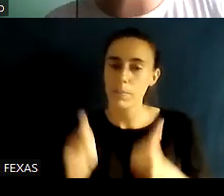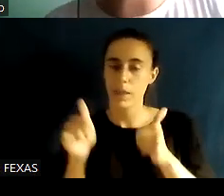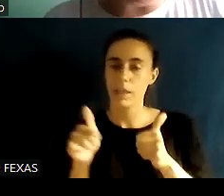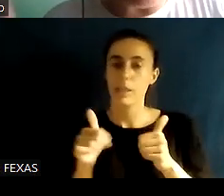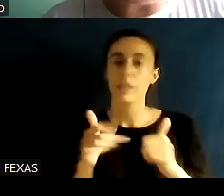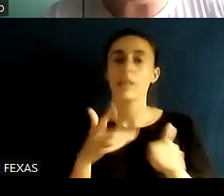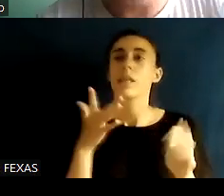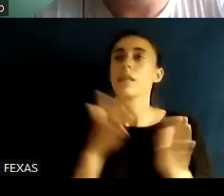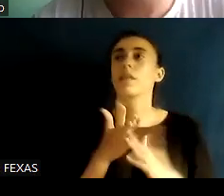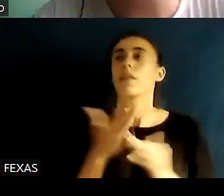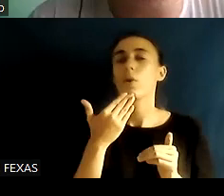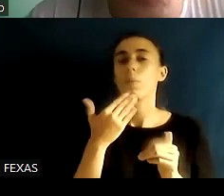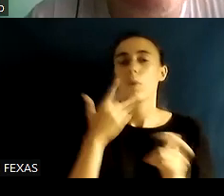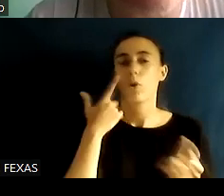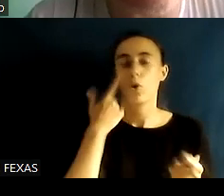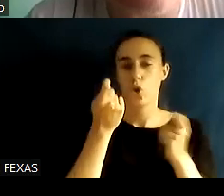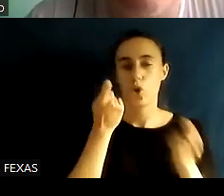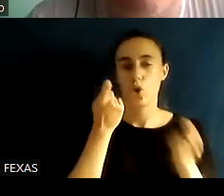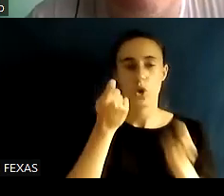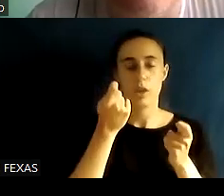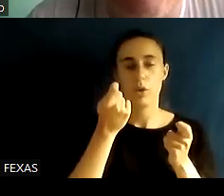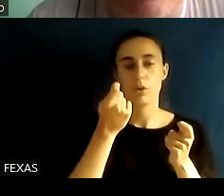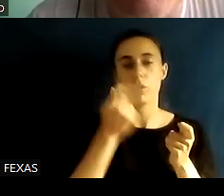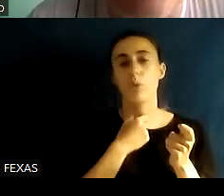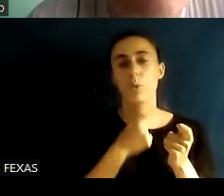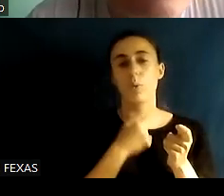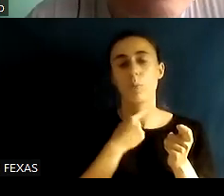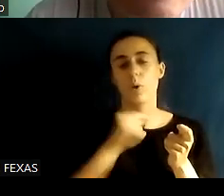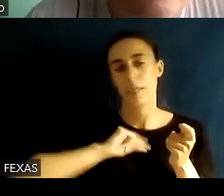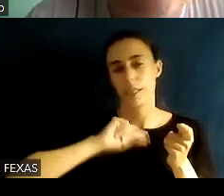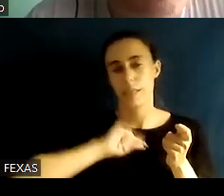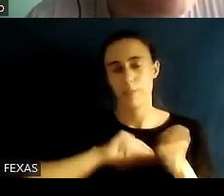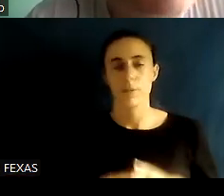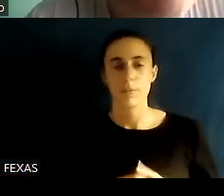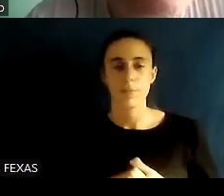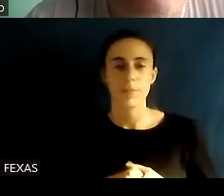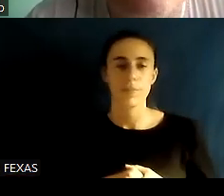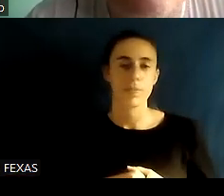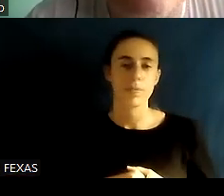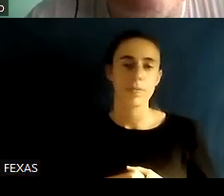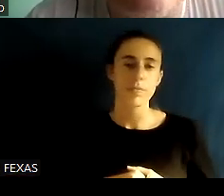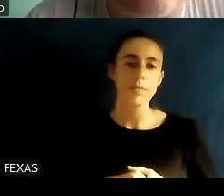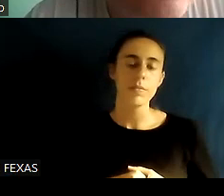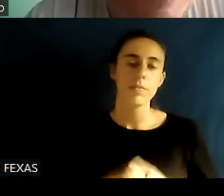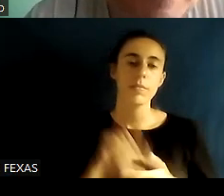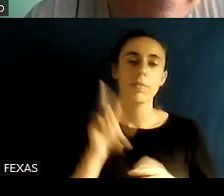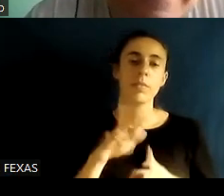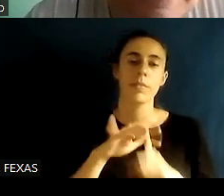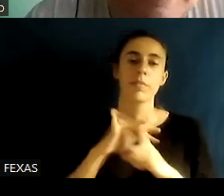Serían reguladores, por así decir, del humor y del estado anímico. Y sucede lo mismo con